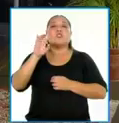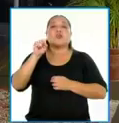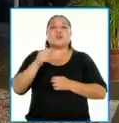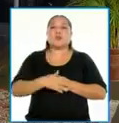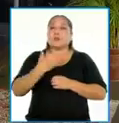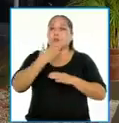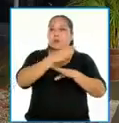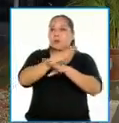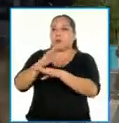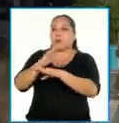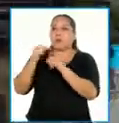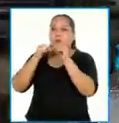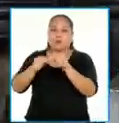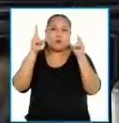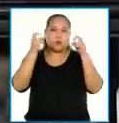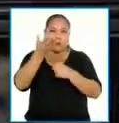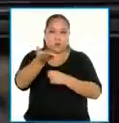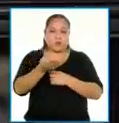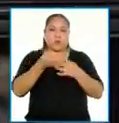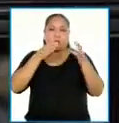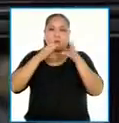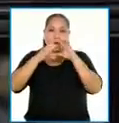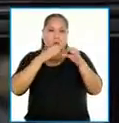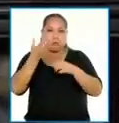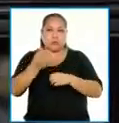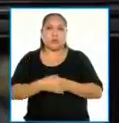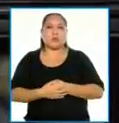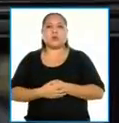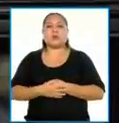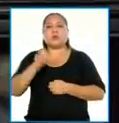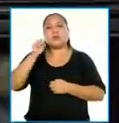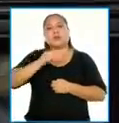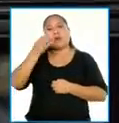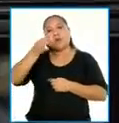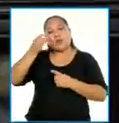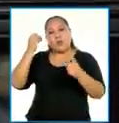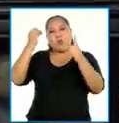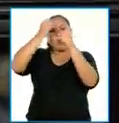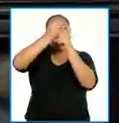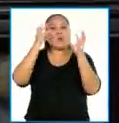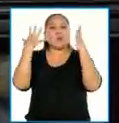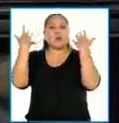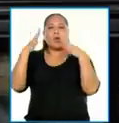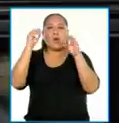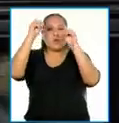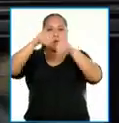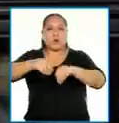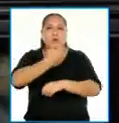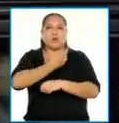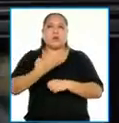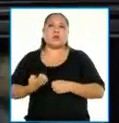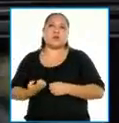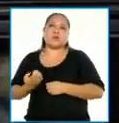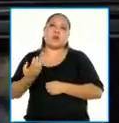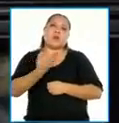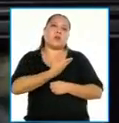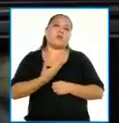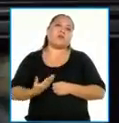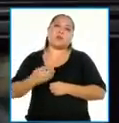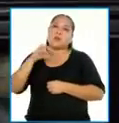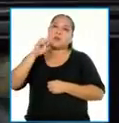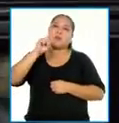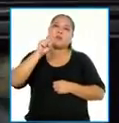Ministro, buenas tardes. Continuando con el tema que usted ha venido conversando, si bien es cierto hay una meta que ya estableció el gobierno, el gobierno del presidente